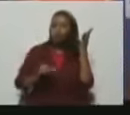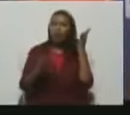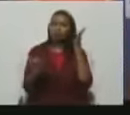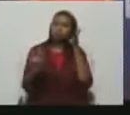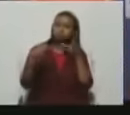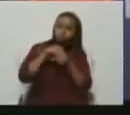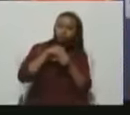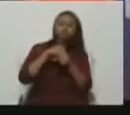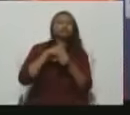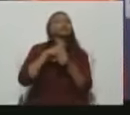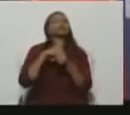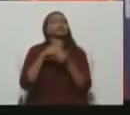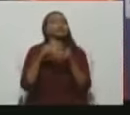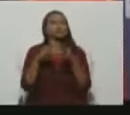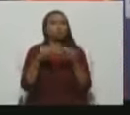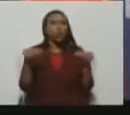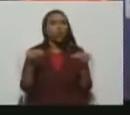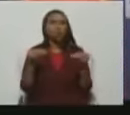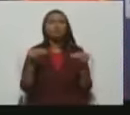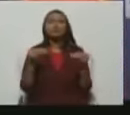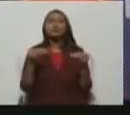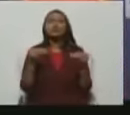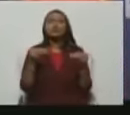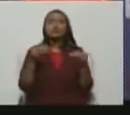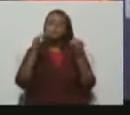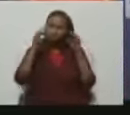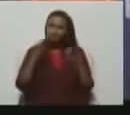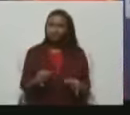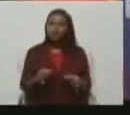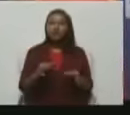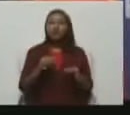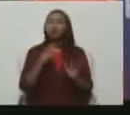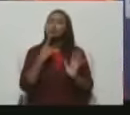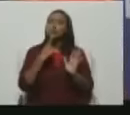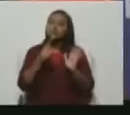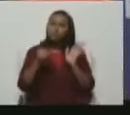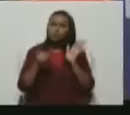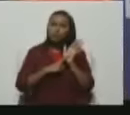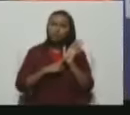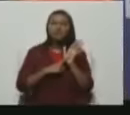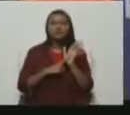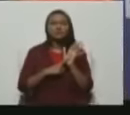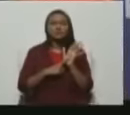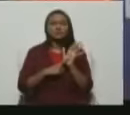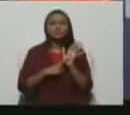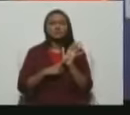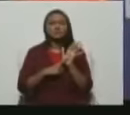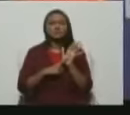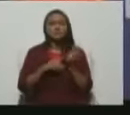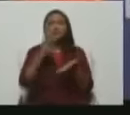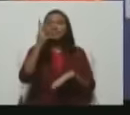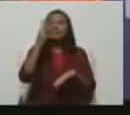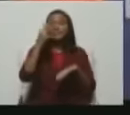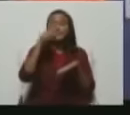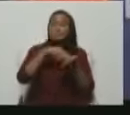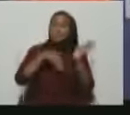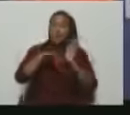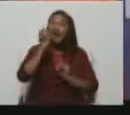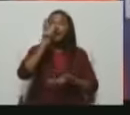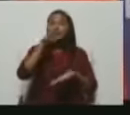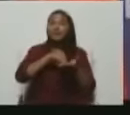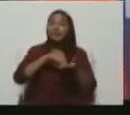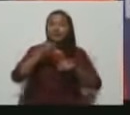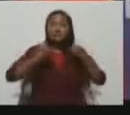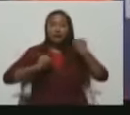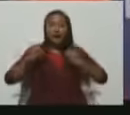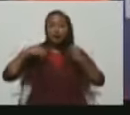medios disponibles para esta tarea, de acuerdo a los requerimientos del Comando Estratégico Operacional, 3.000 patrullas, más de 3.000 patrullas, más de